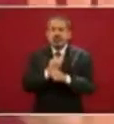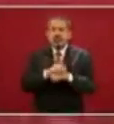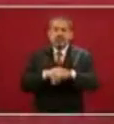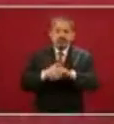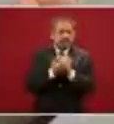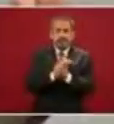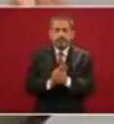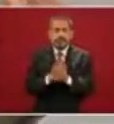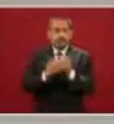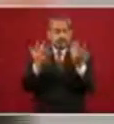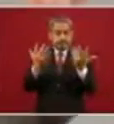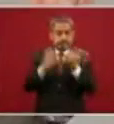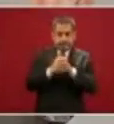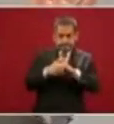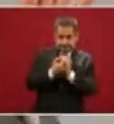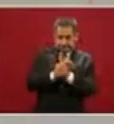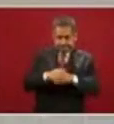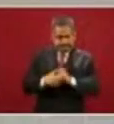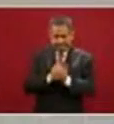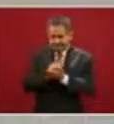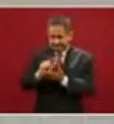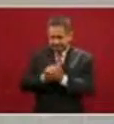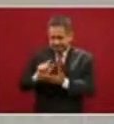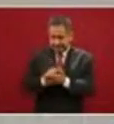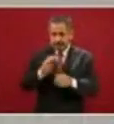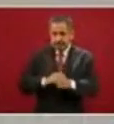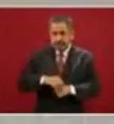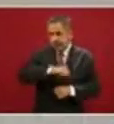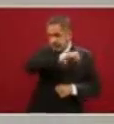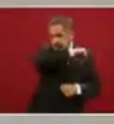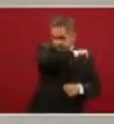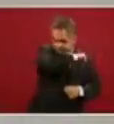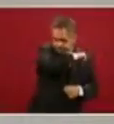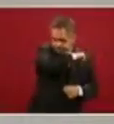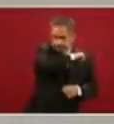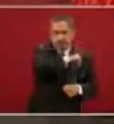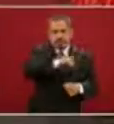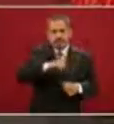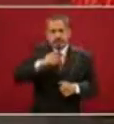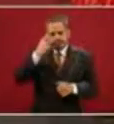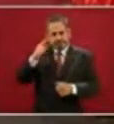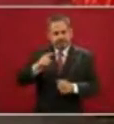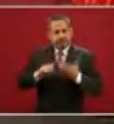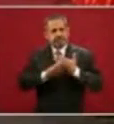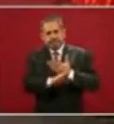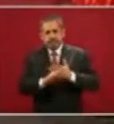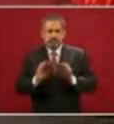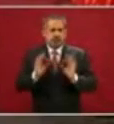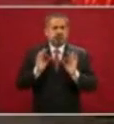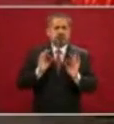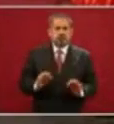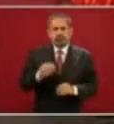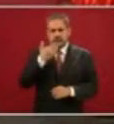manos, cuidar el estornudo con la protección, el estornudo de etiqueta o con